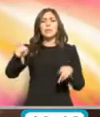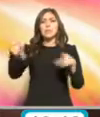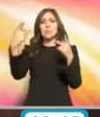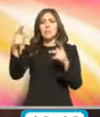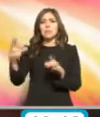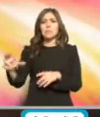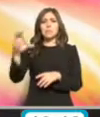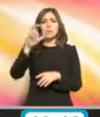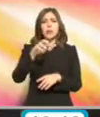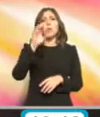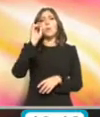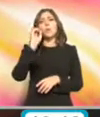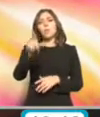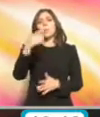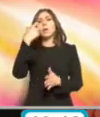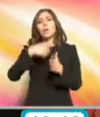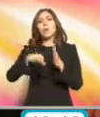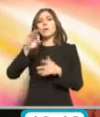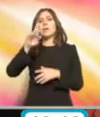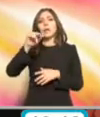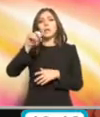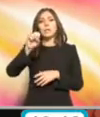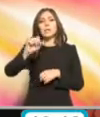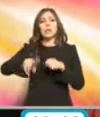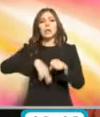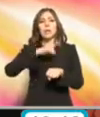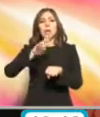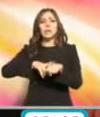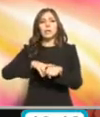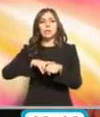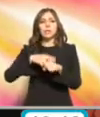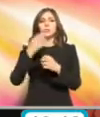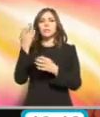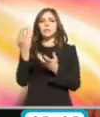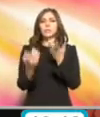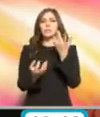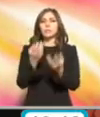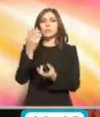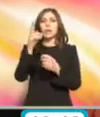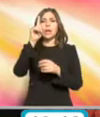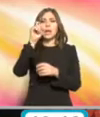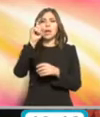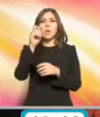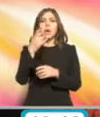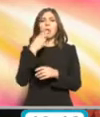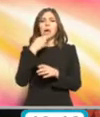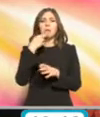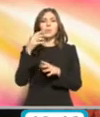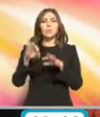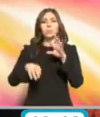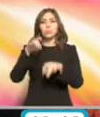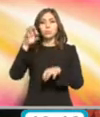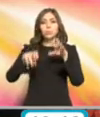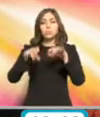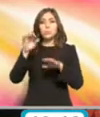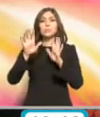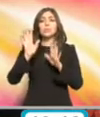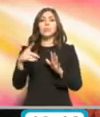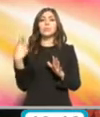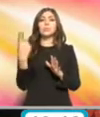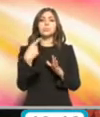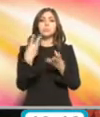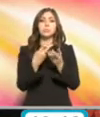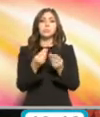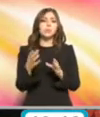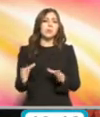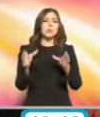si no, no hay ningún problema. Podemos comprar la frambuesa natural, lo ponemos a cocer, a hervir, perdón, con tantita agua y azúcar y lo pasamos por licuadora. ¿Y tienes que